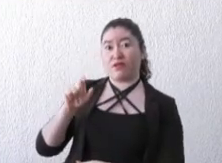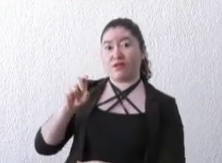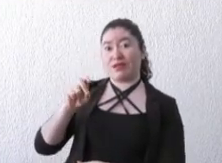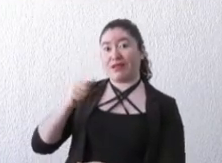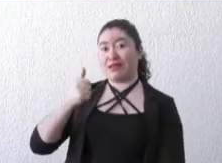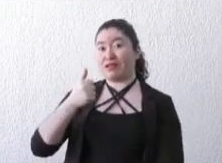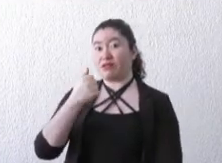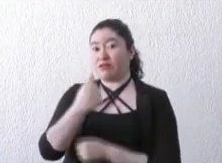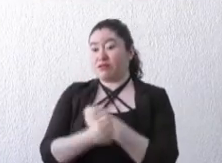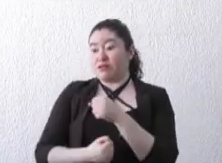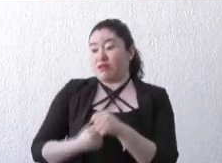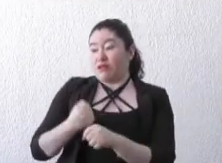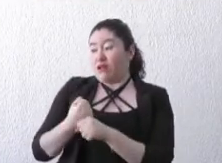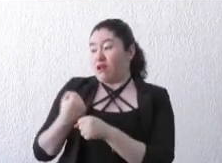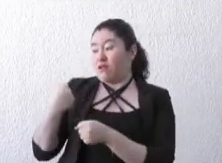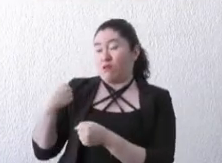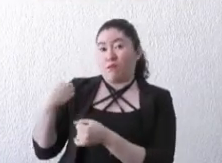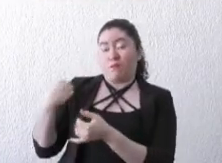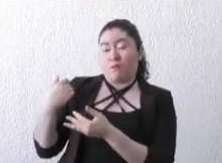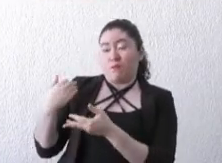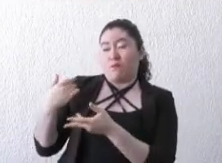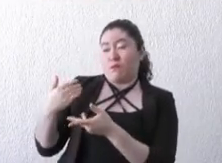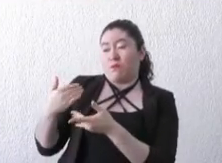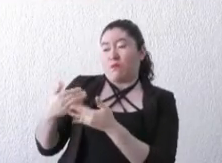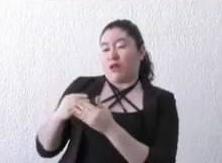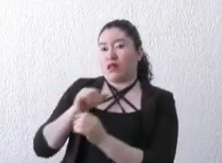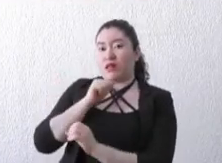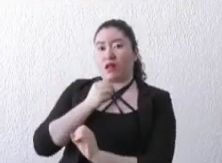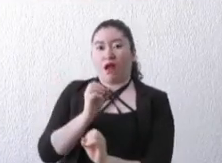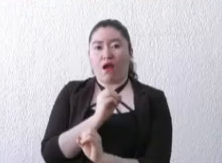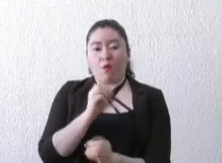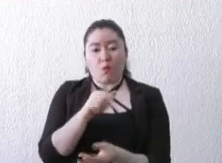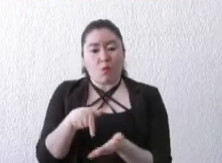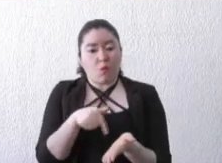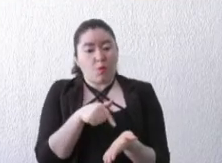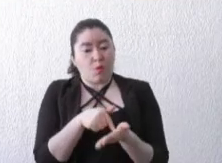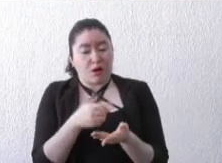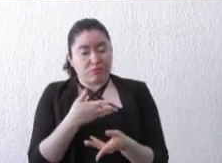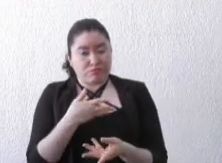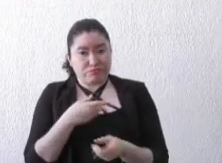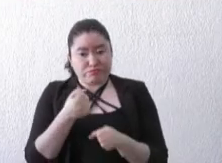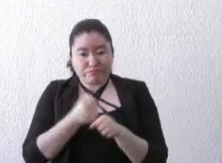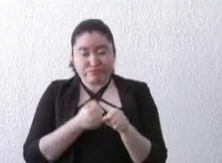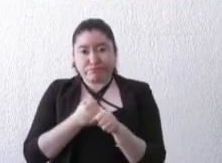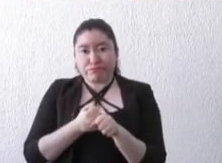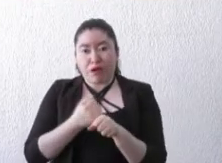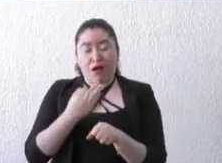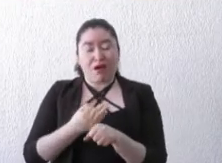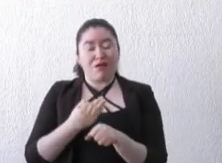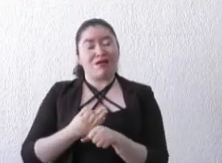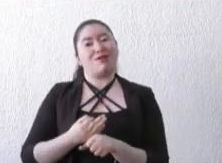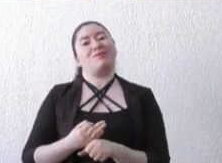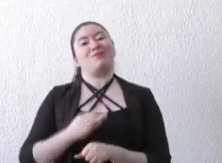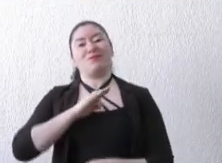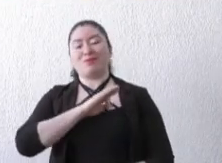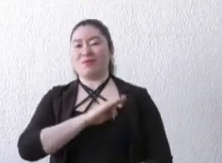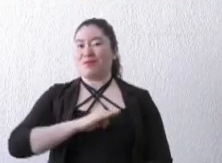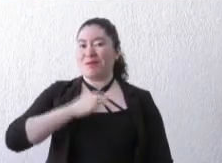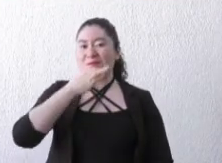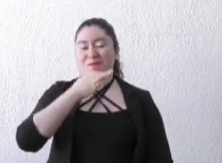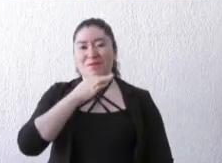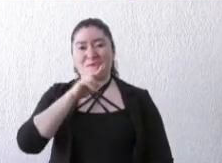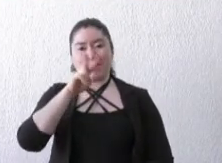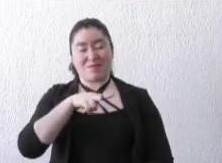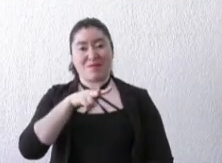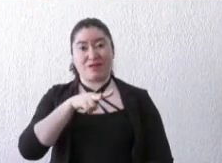años, por fin tenga una casa, realmente es de celebrar en grande. Se reconoce con ello a